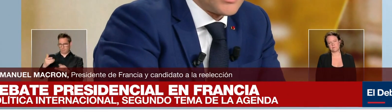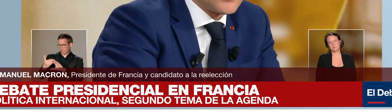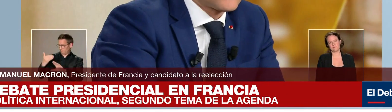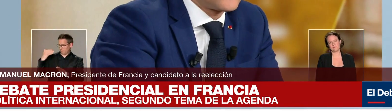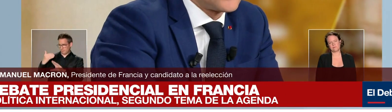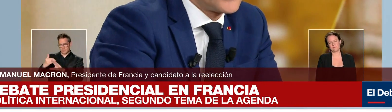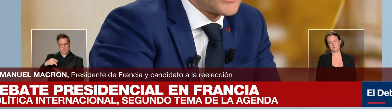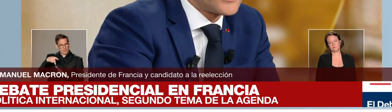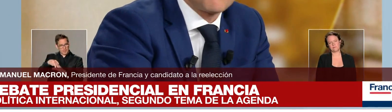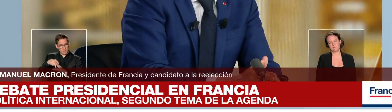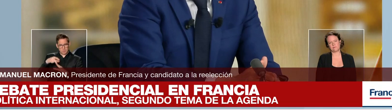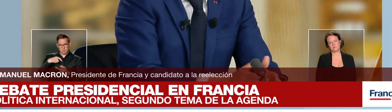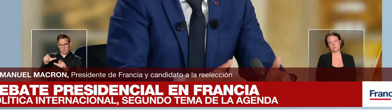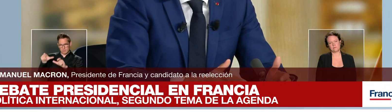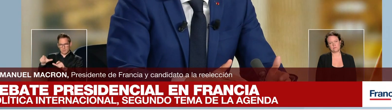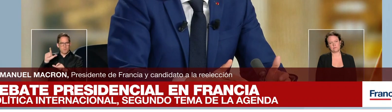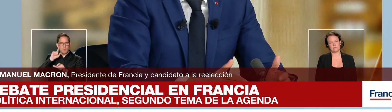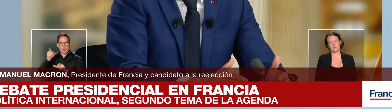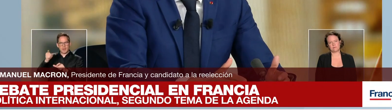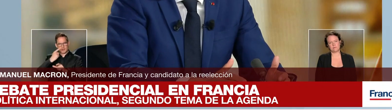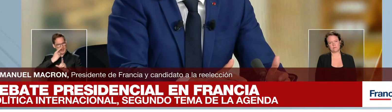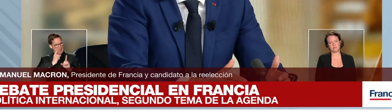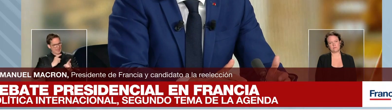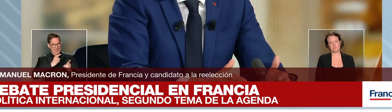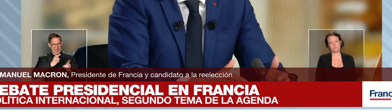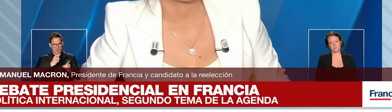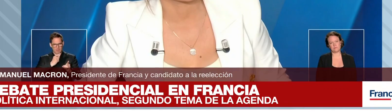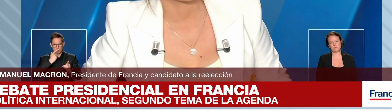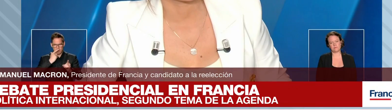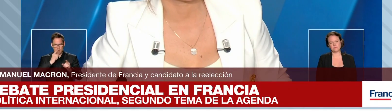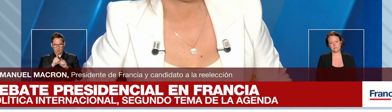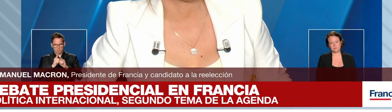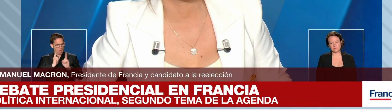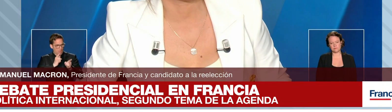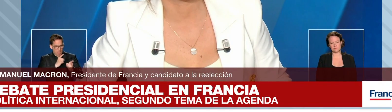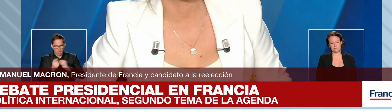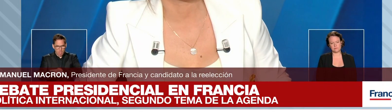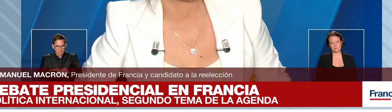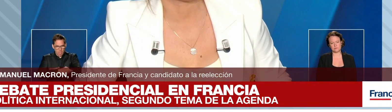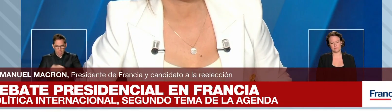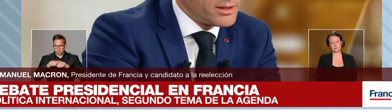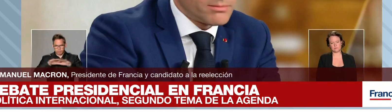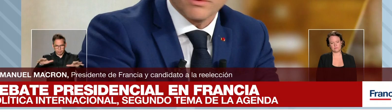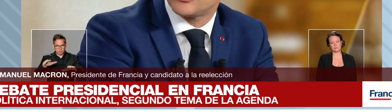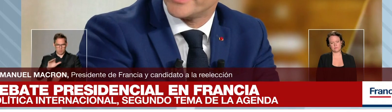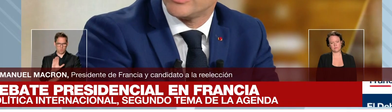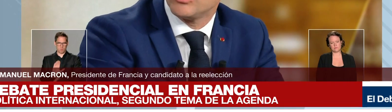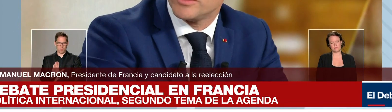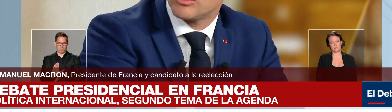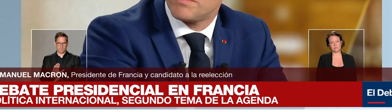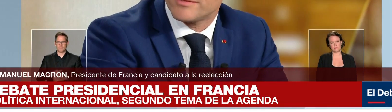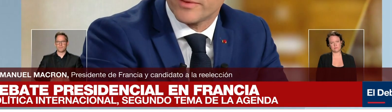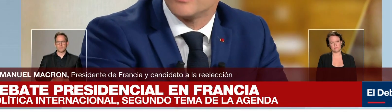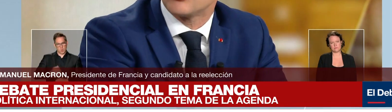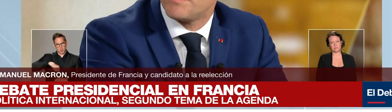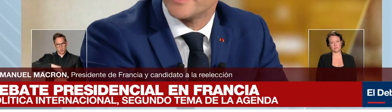he tratado de hacer, de lograr que esta guerra no escale y que no se salga de esas fronteras. Entonces, tenemos que reforzar